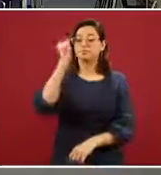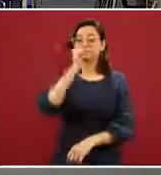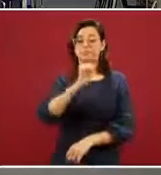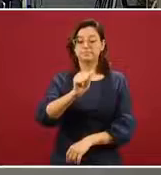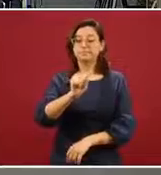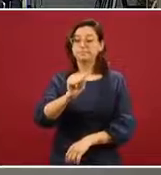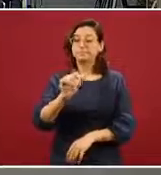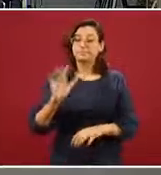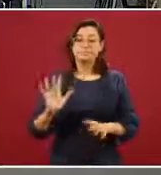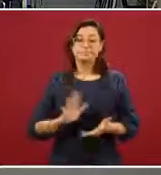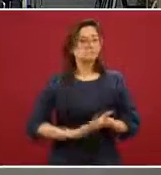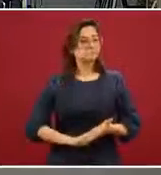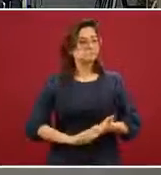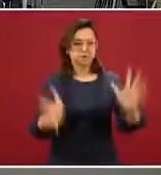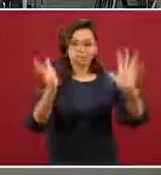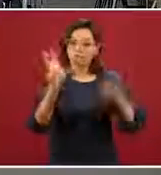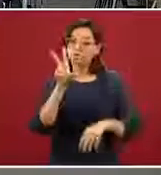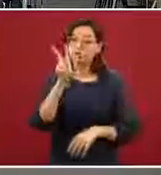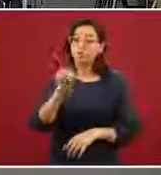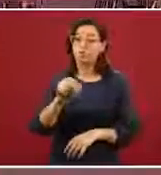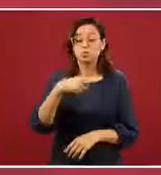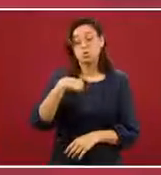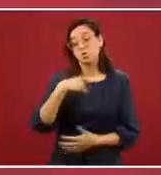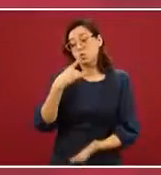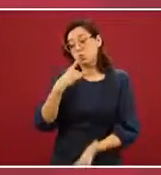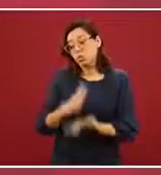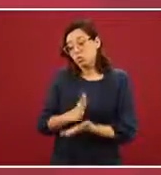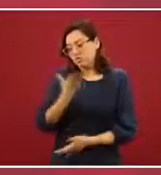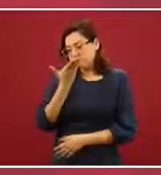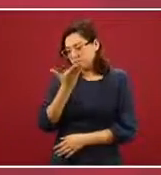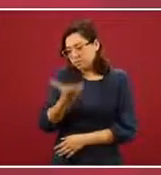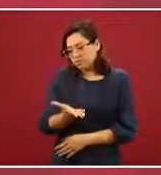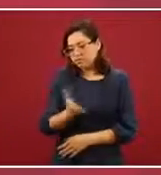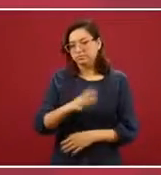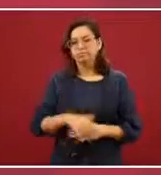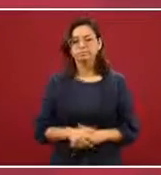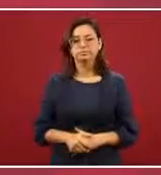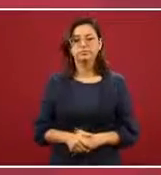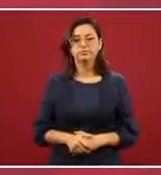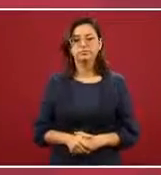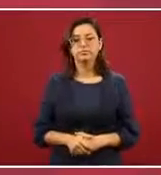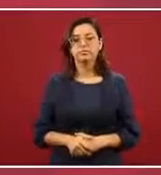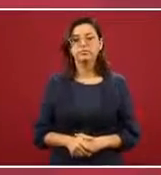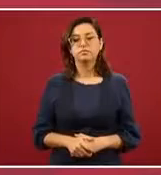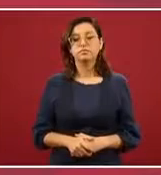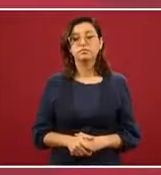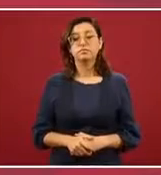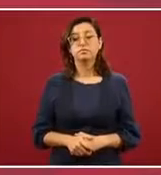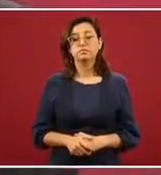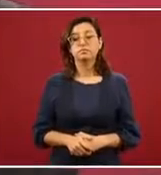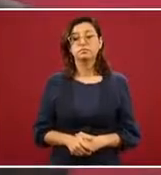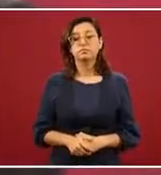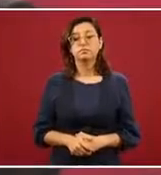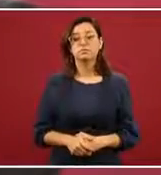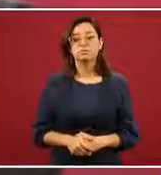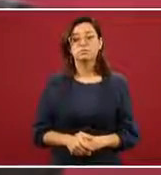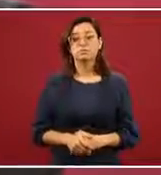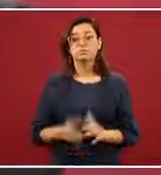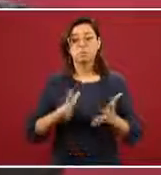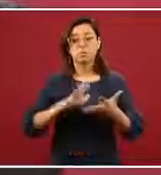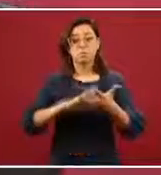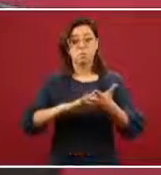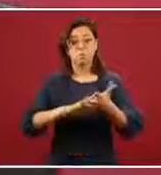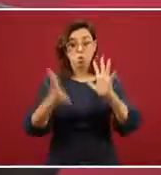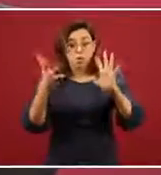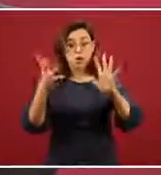No a la violencia, es lo único. Y cuando digo no violencia, no estoy pensando,